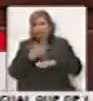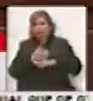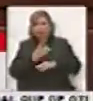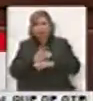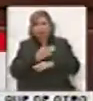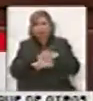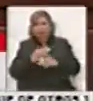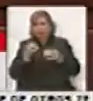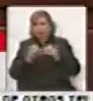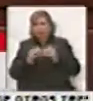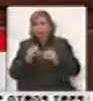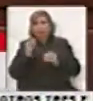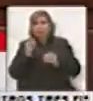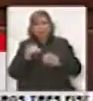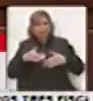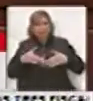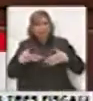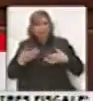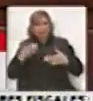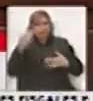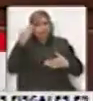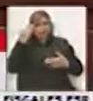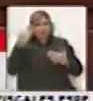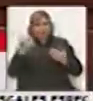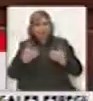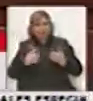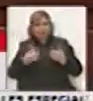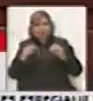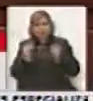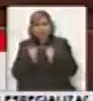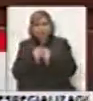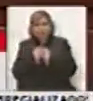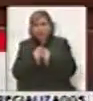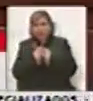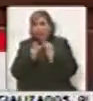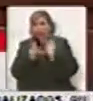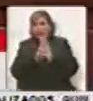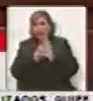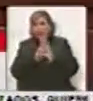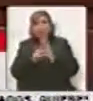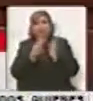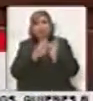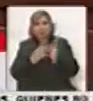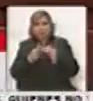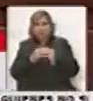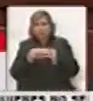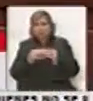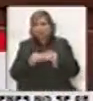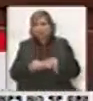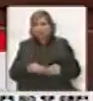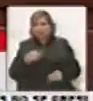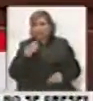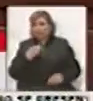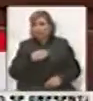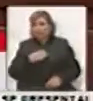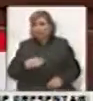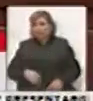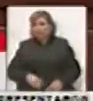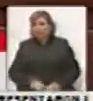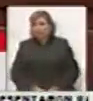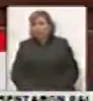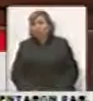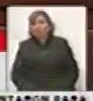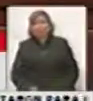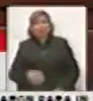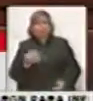sistema cooperativo y para que se tenga junto con el Ejecutivo una ley de promoción y de desarrollo, presidente. Pero